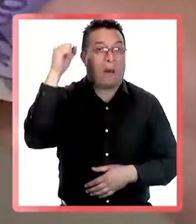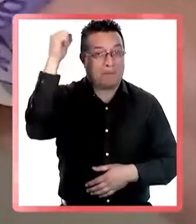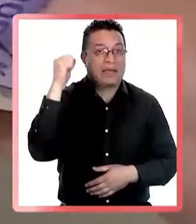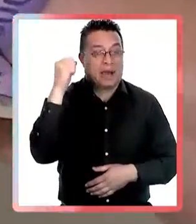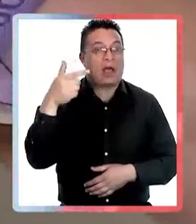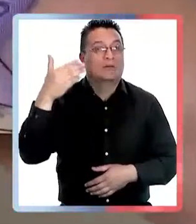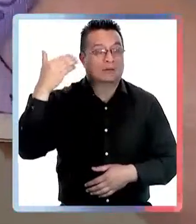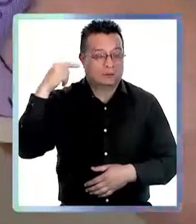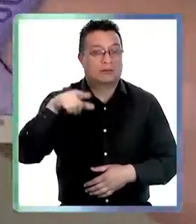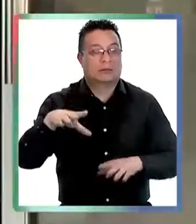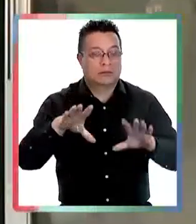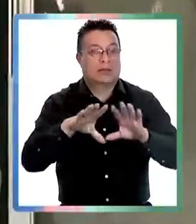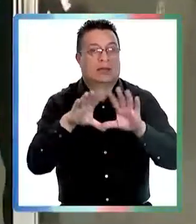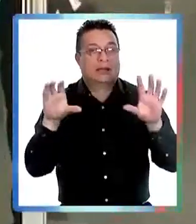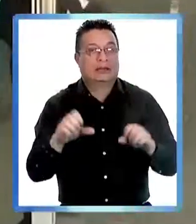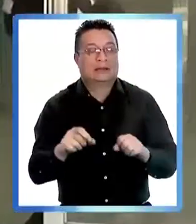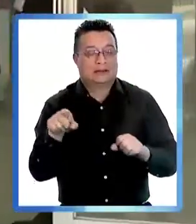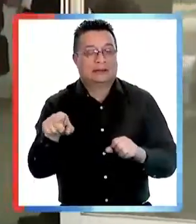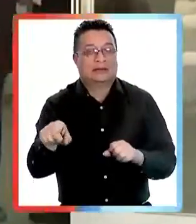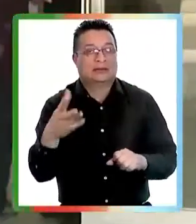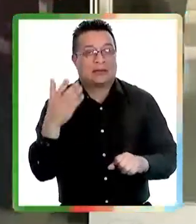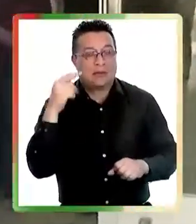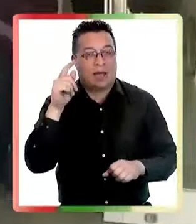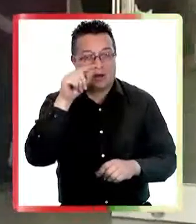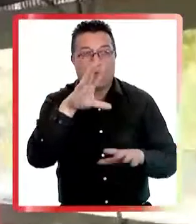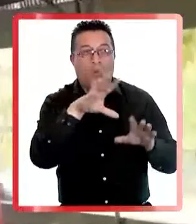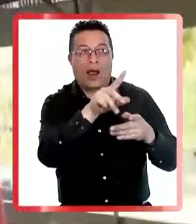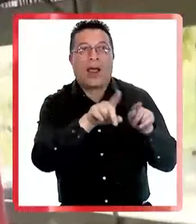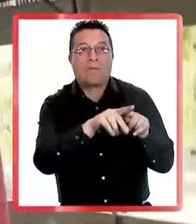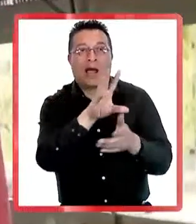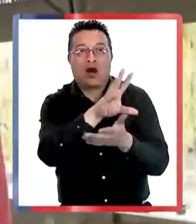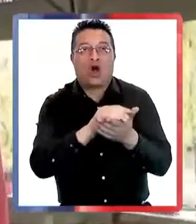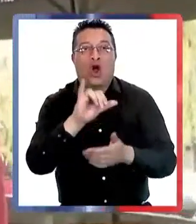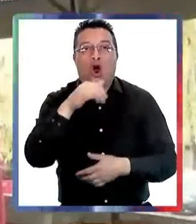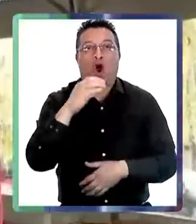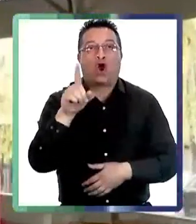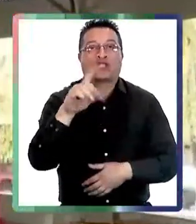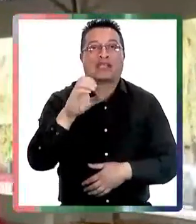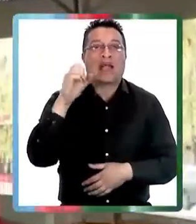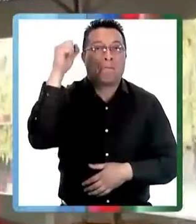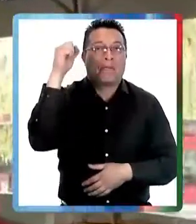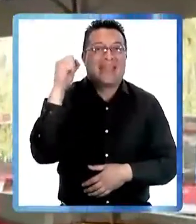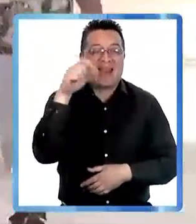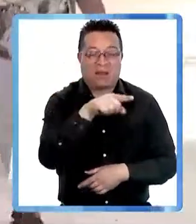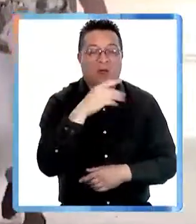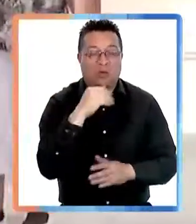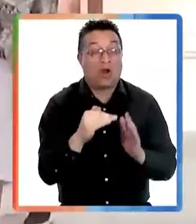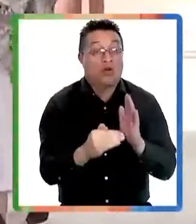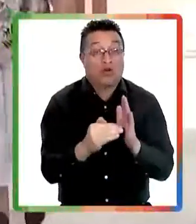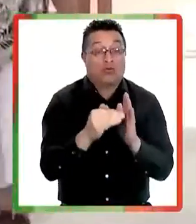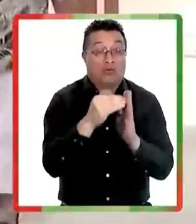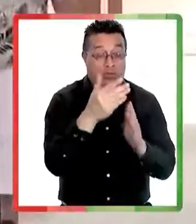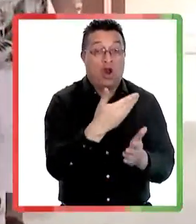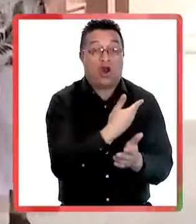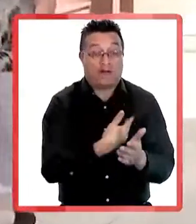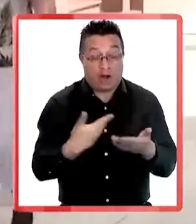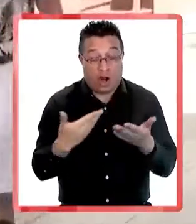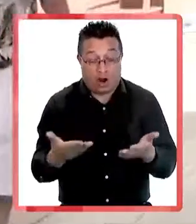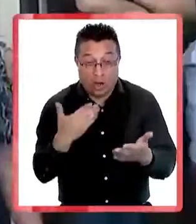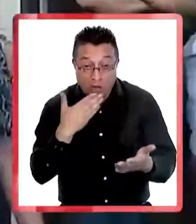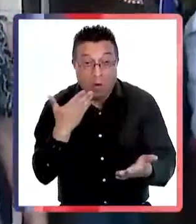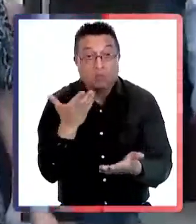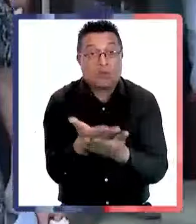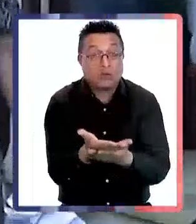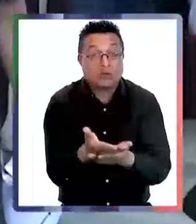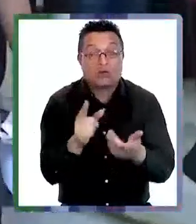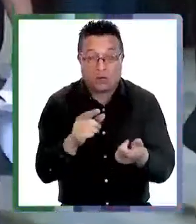Sebastián Piñera, se parece más a las ideas de José Piñera, pero lo que sí está claro es que los aumentos que el gobierno está